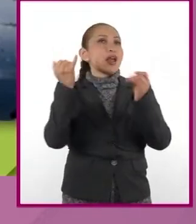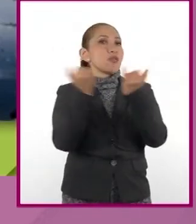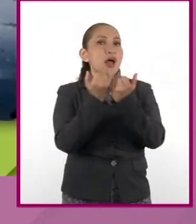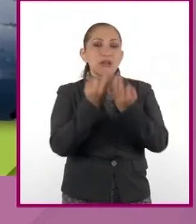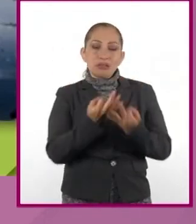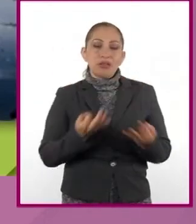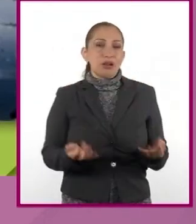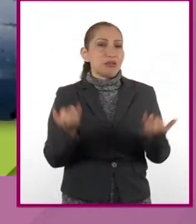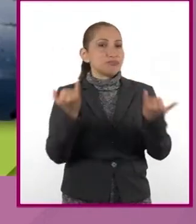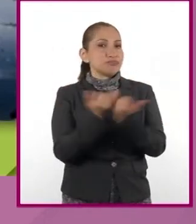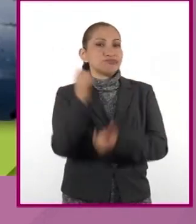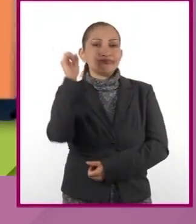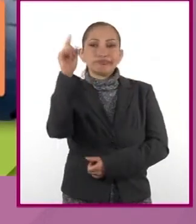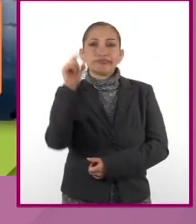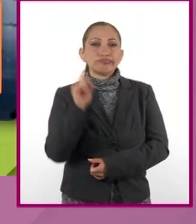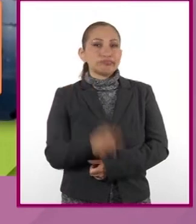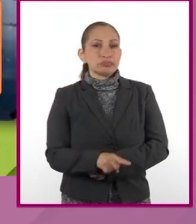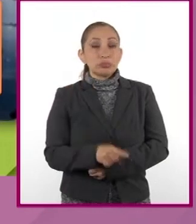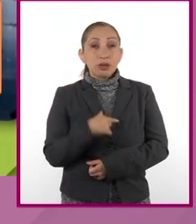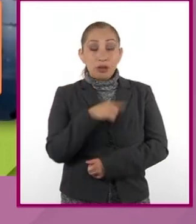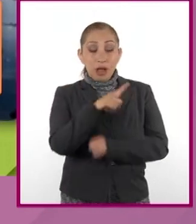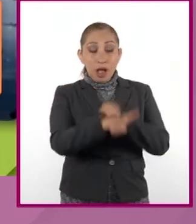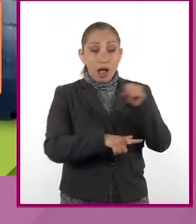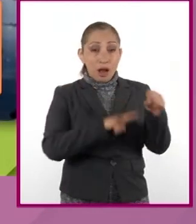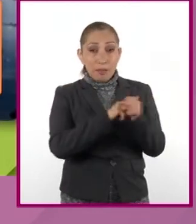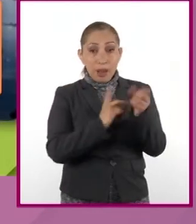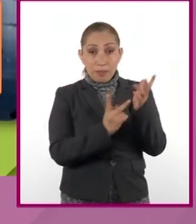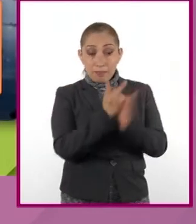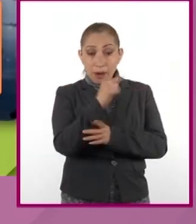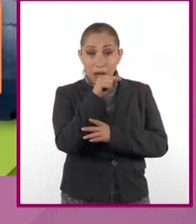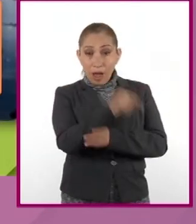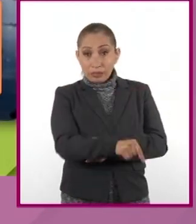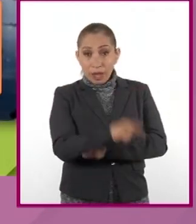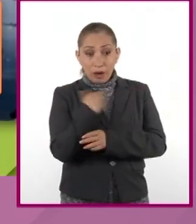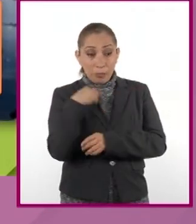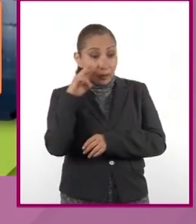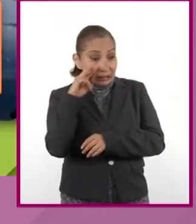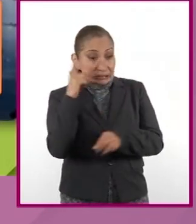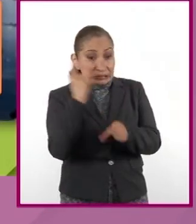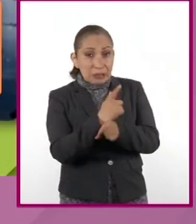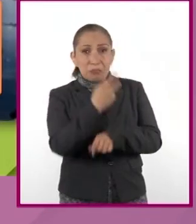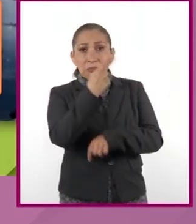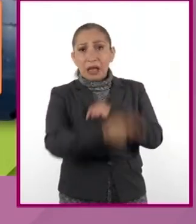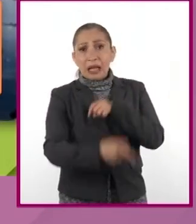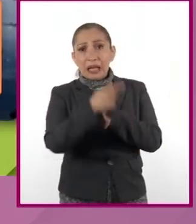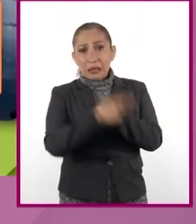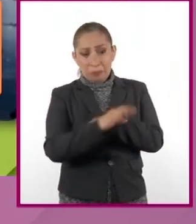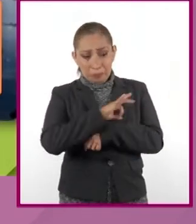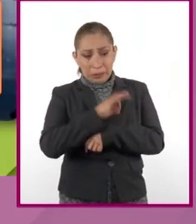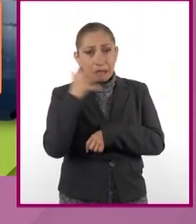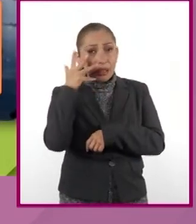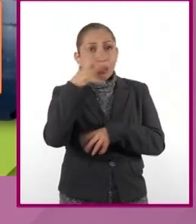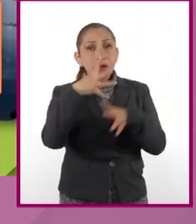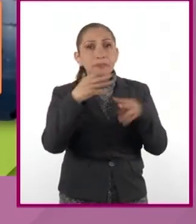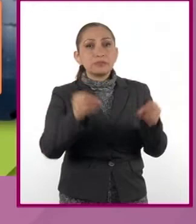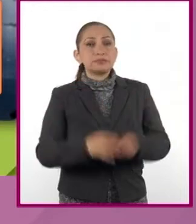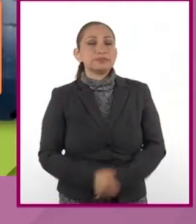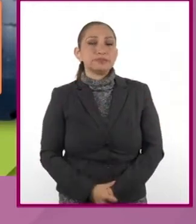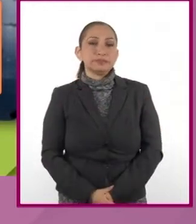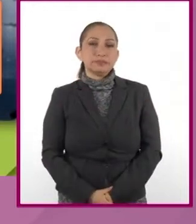suelo. Poner las especies en la categoría de amenazadas o en peligro de extinción.